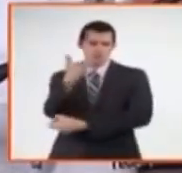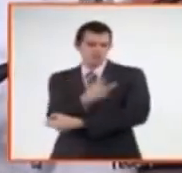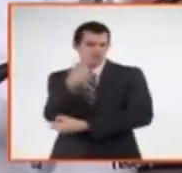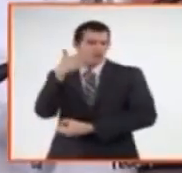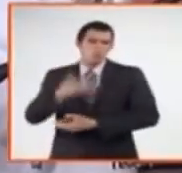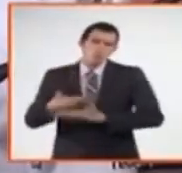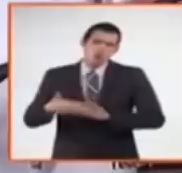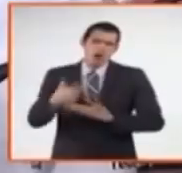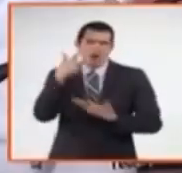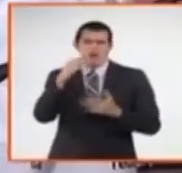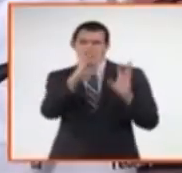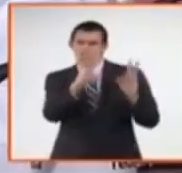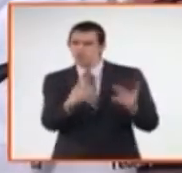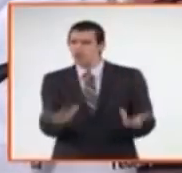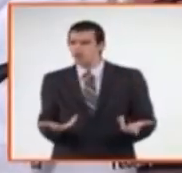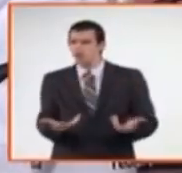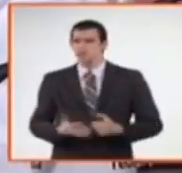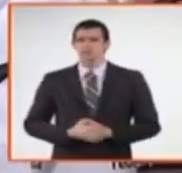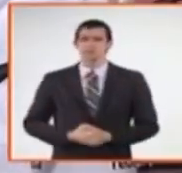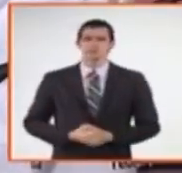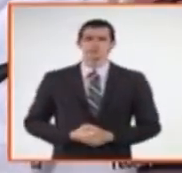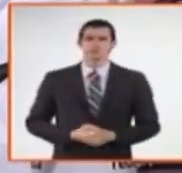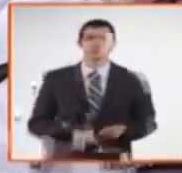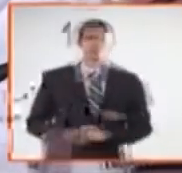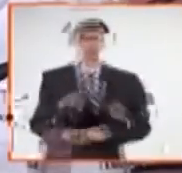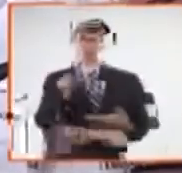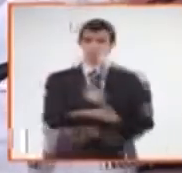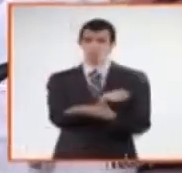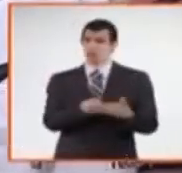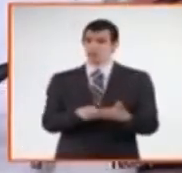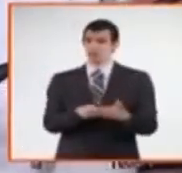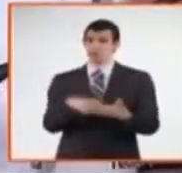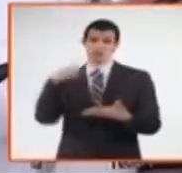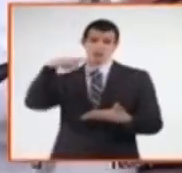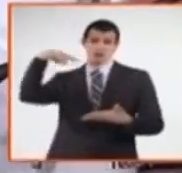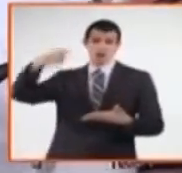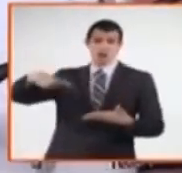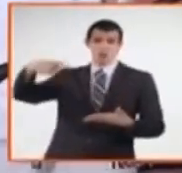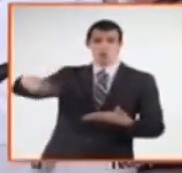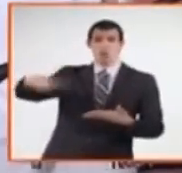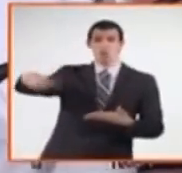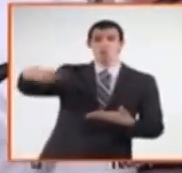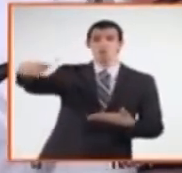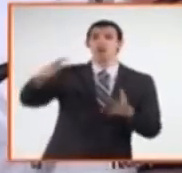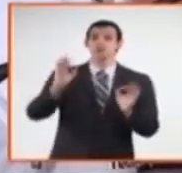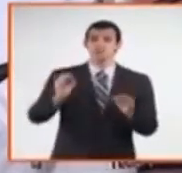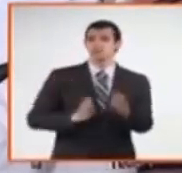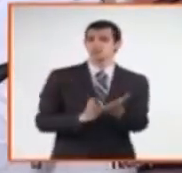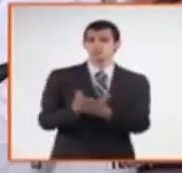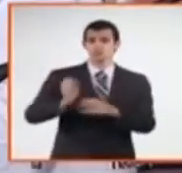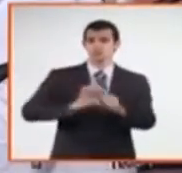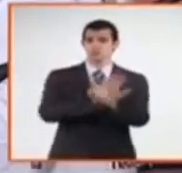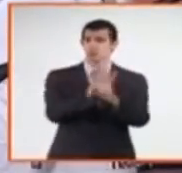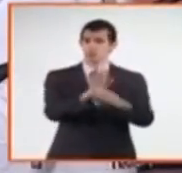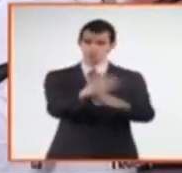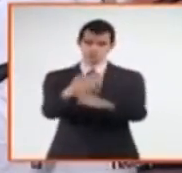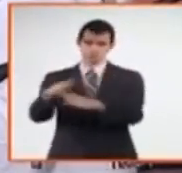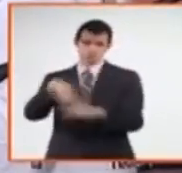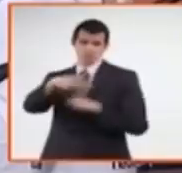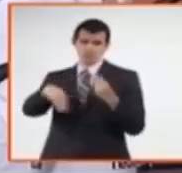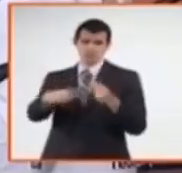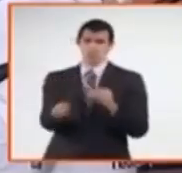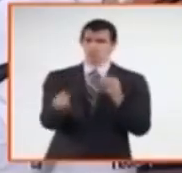va a seguir circulando este tipo de el nuevo corona vino con esta cepa otras cepas que en eso hay que hay que pensar también